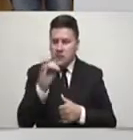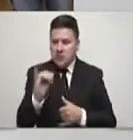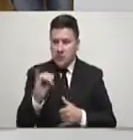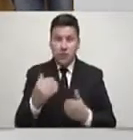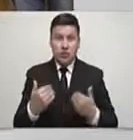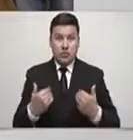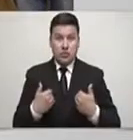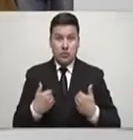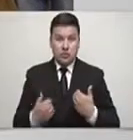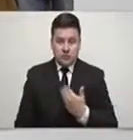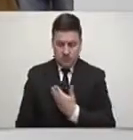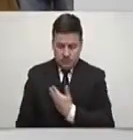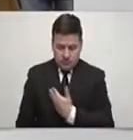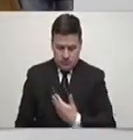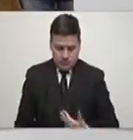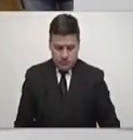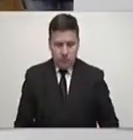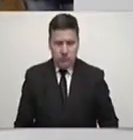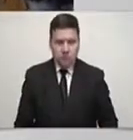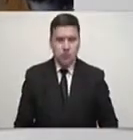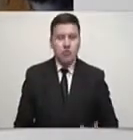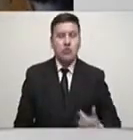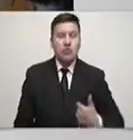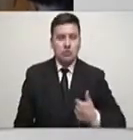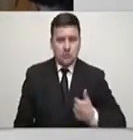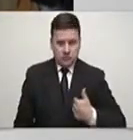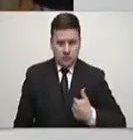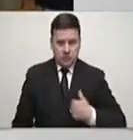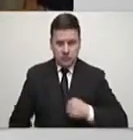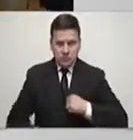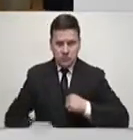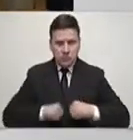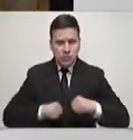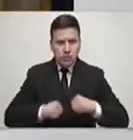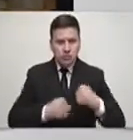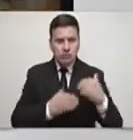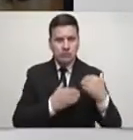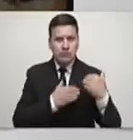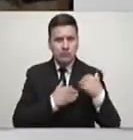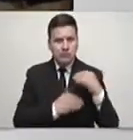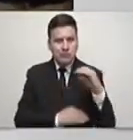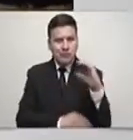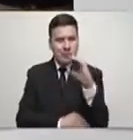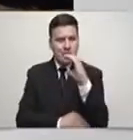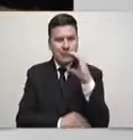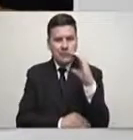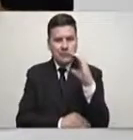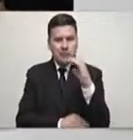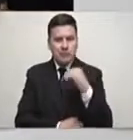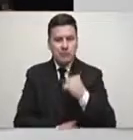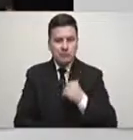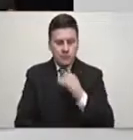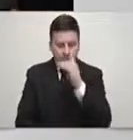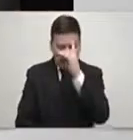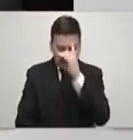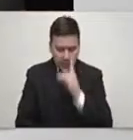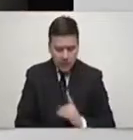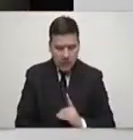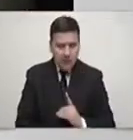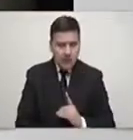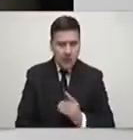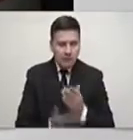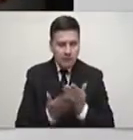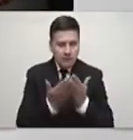jefe de estado soy el garante de la estabilidad de la nación y esta decisión democrática